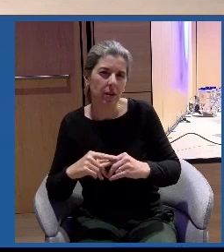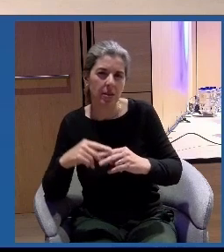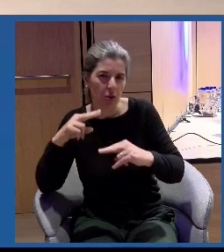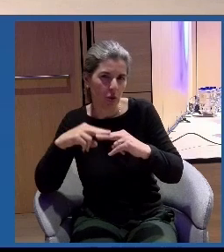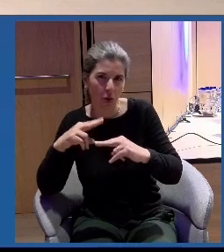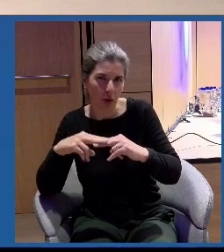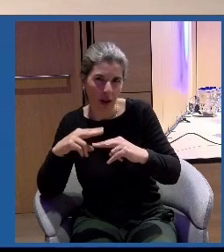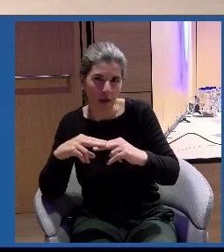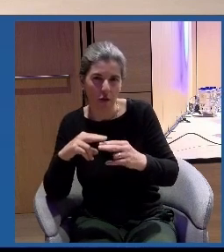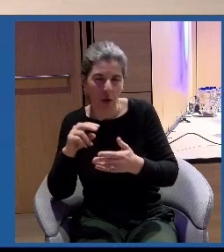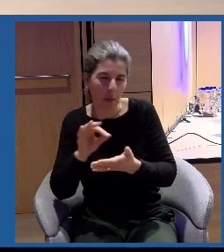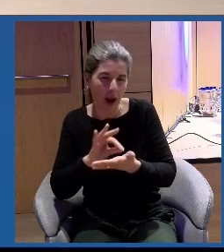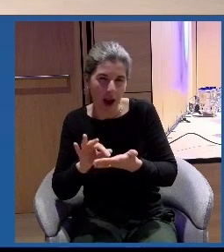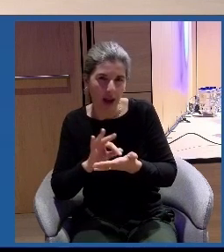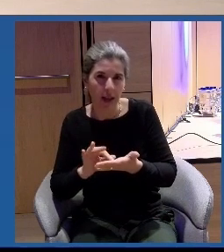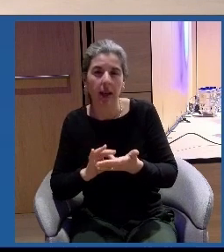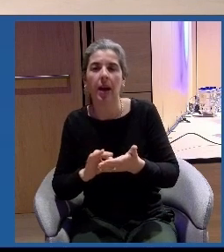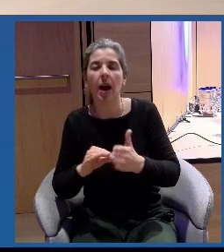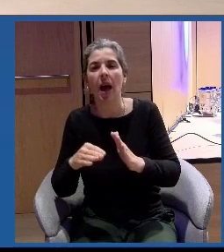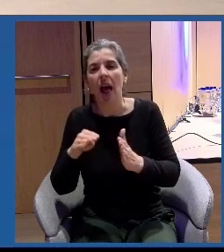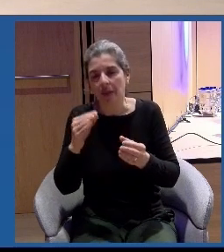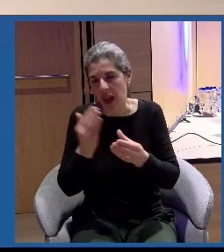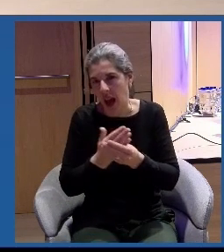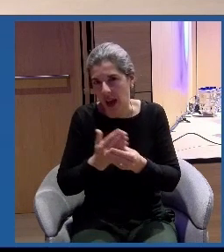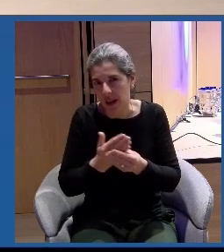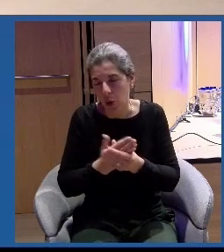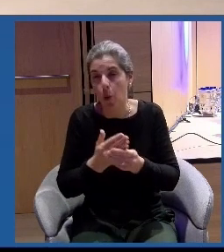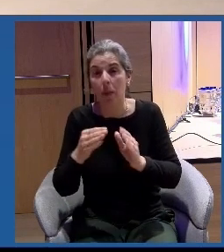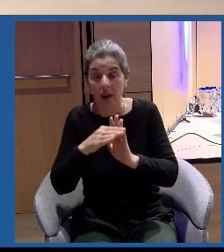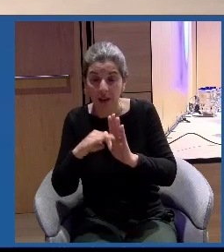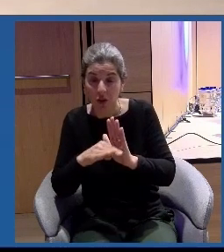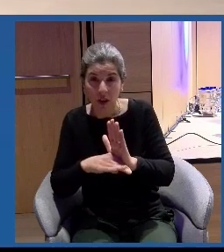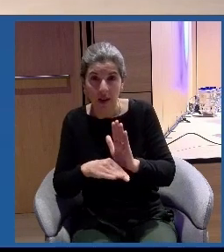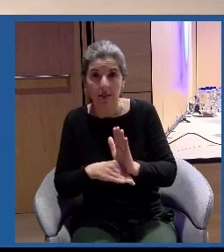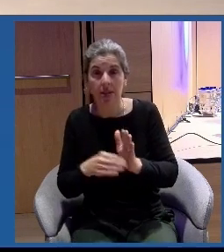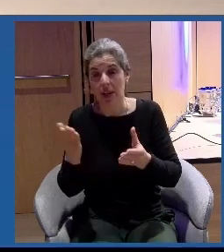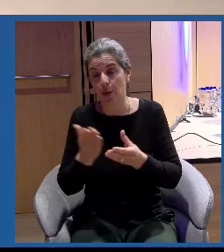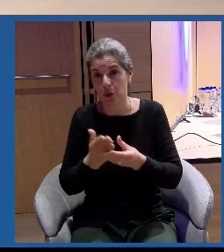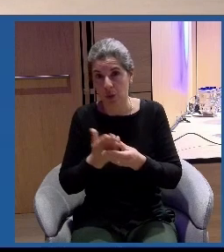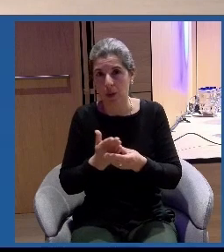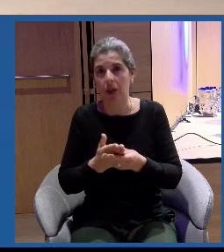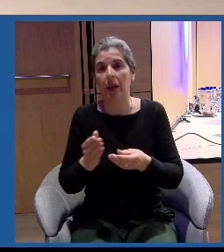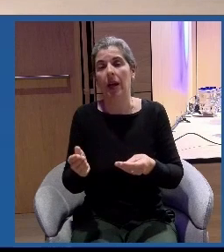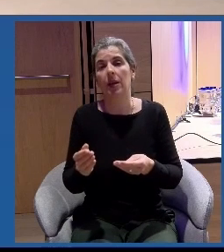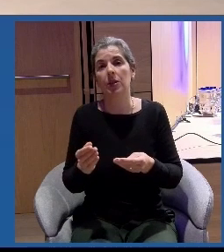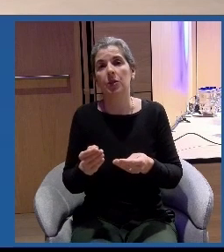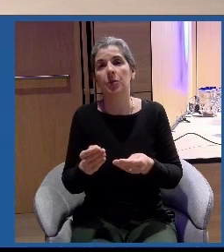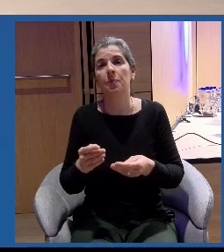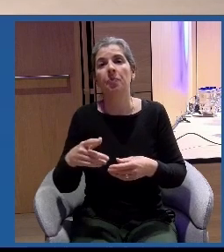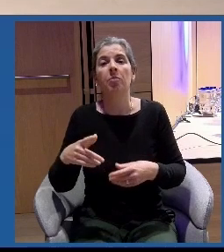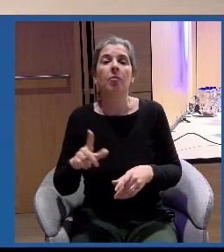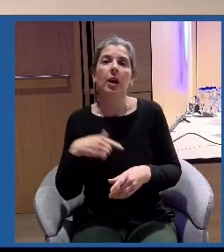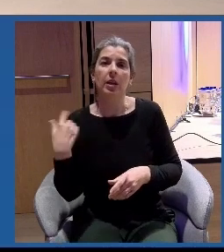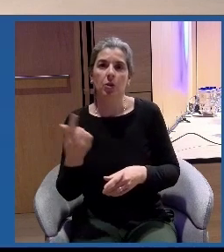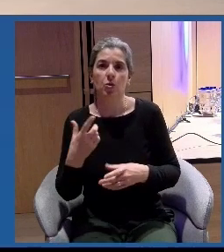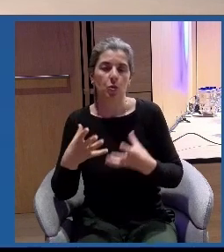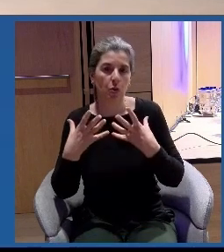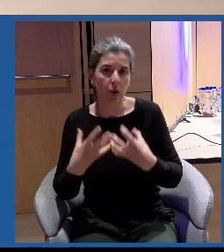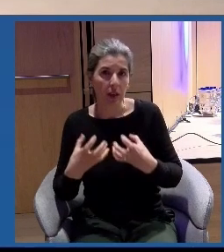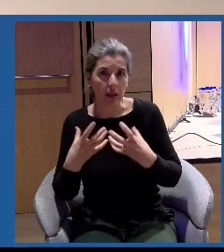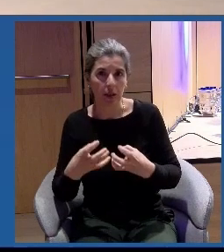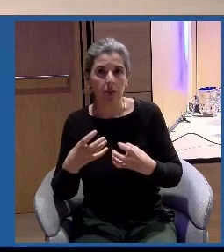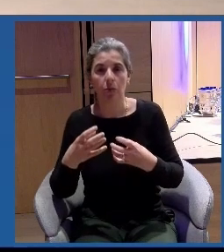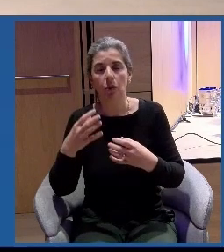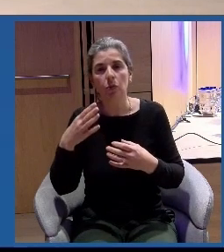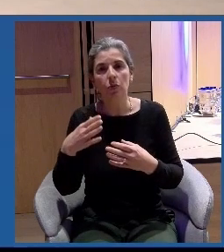Sistema Nacional de Archivos. Producto de este compromiso y con la habitualidad de las mesas de diálogo, la consulta, etcétera,